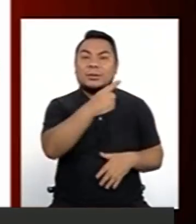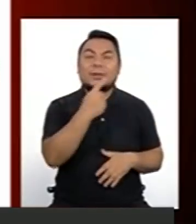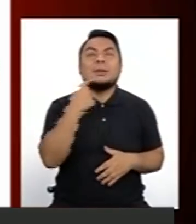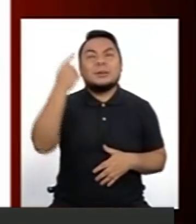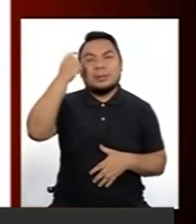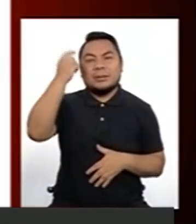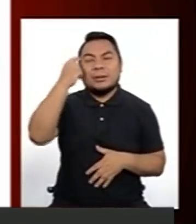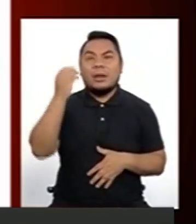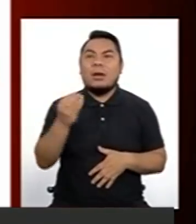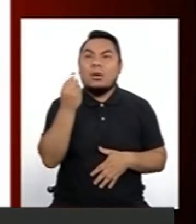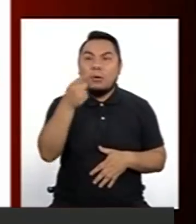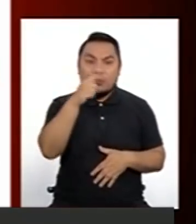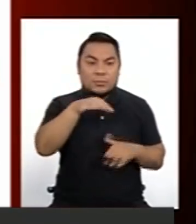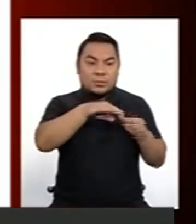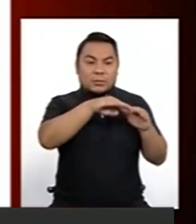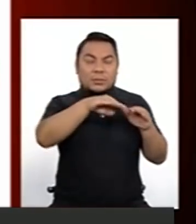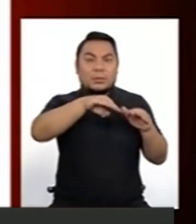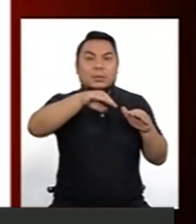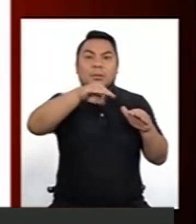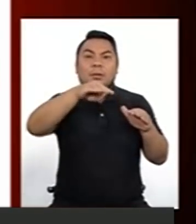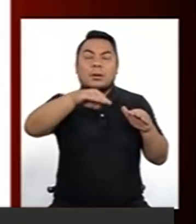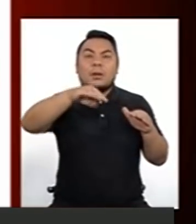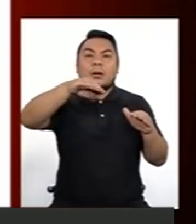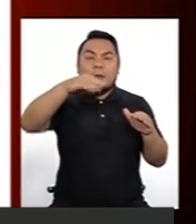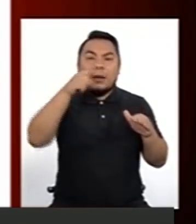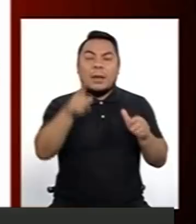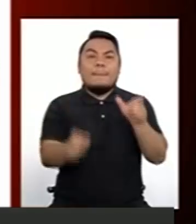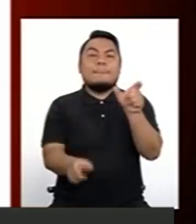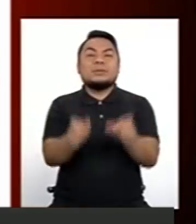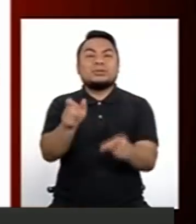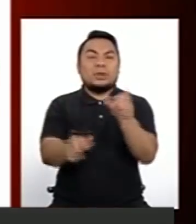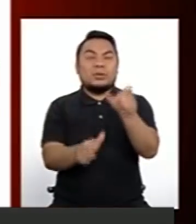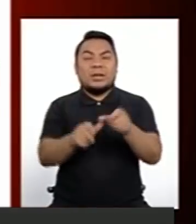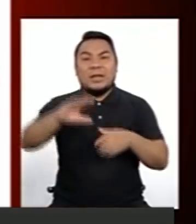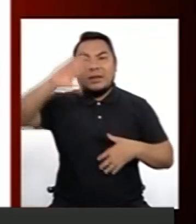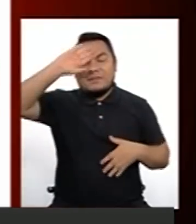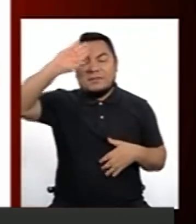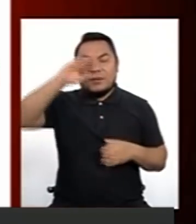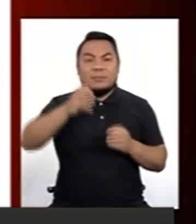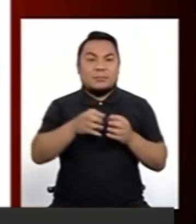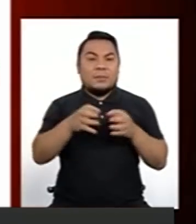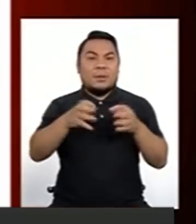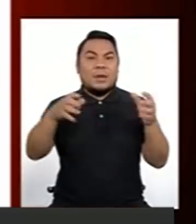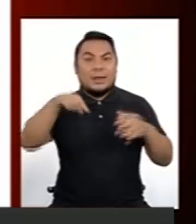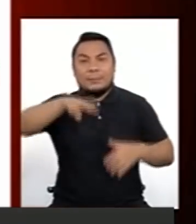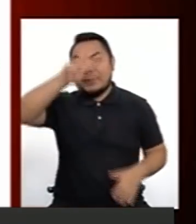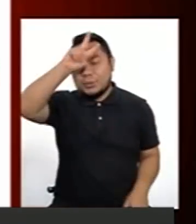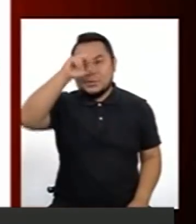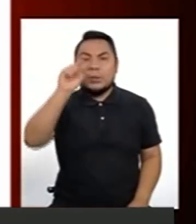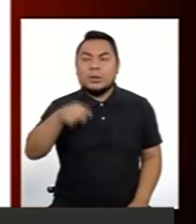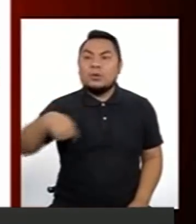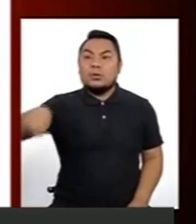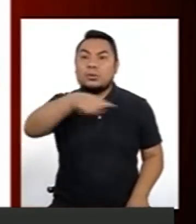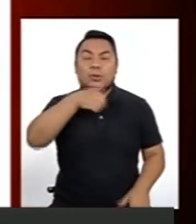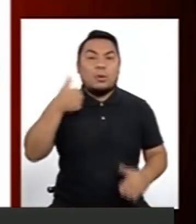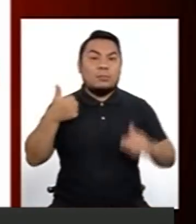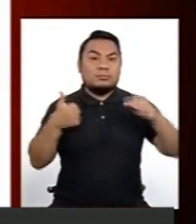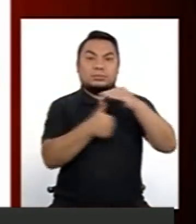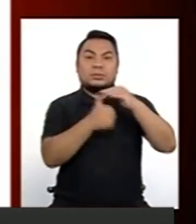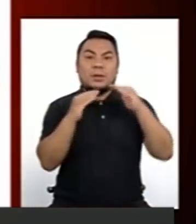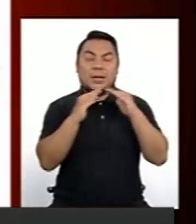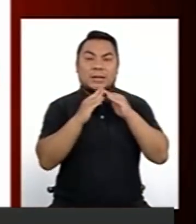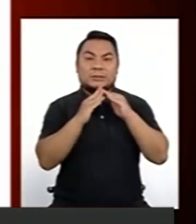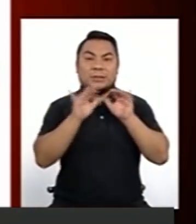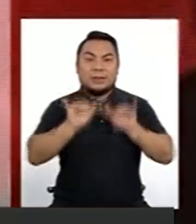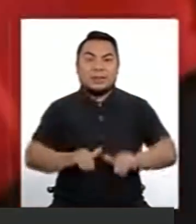ustedes cómo la curva de cantidad de personas con el virus en el Perú nos han llevado hasta una